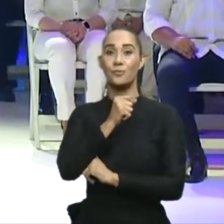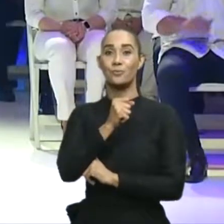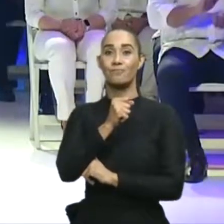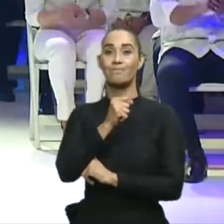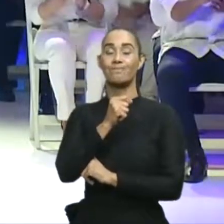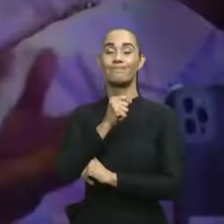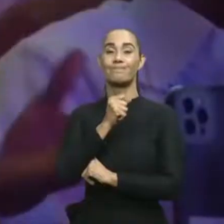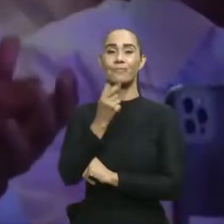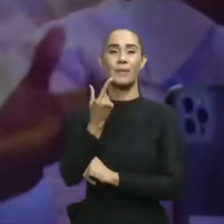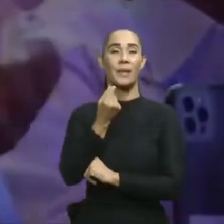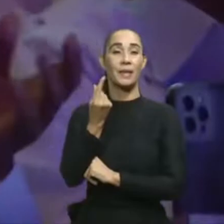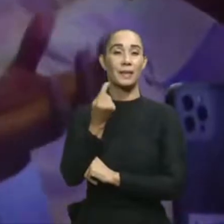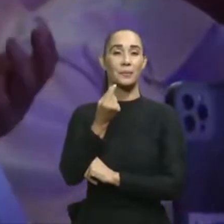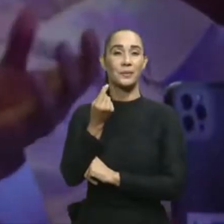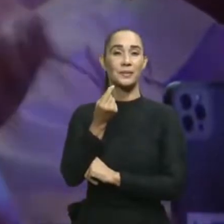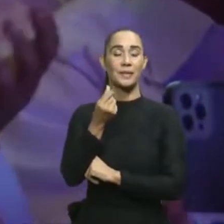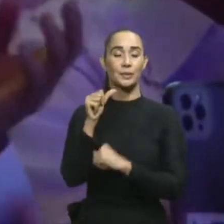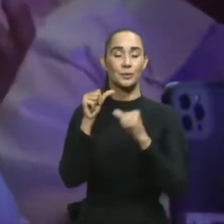trabajando